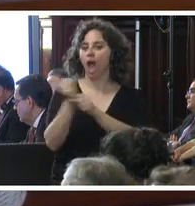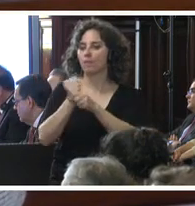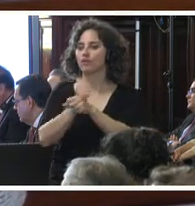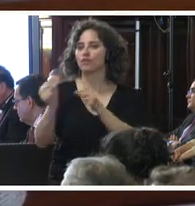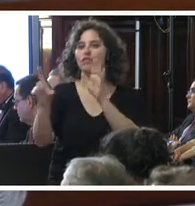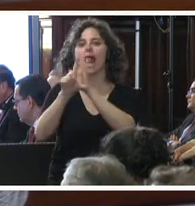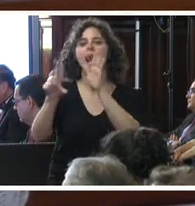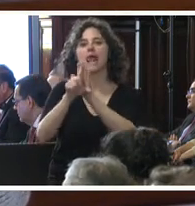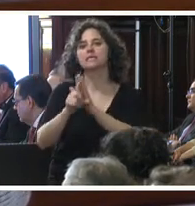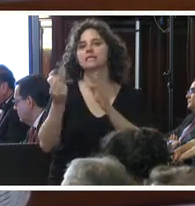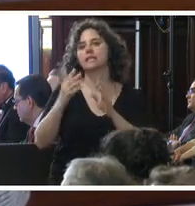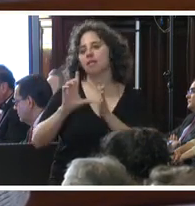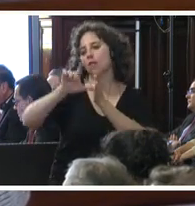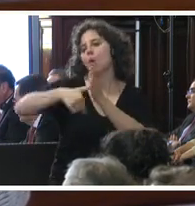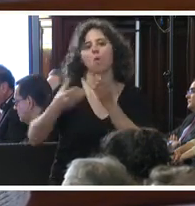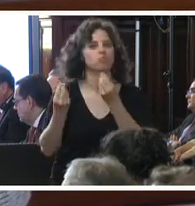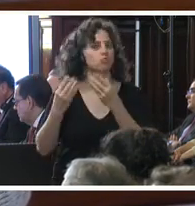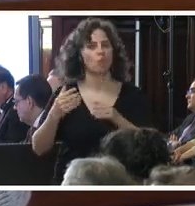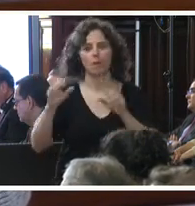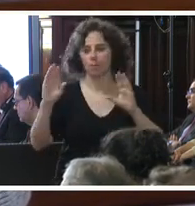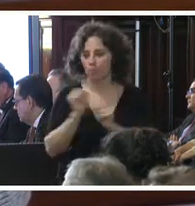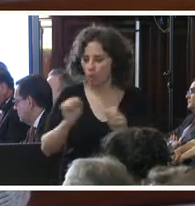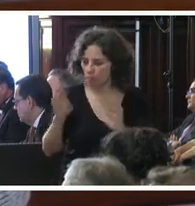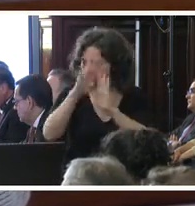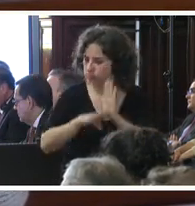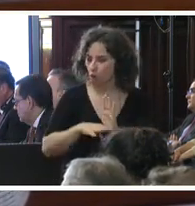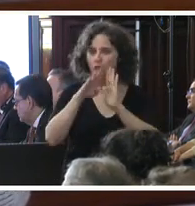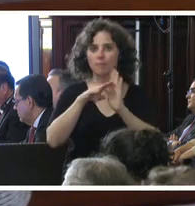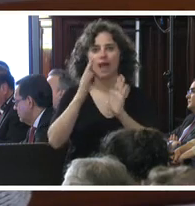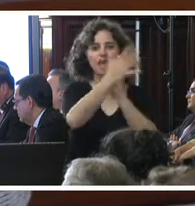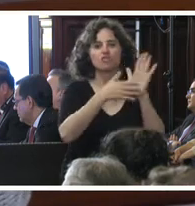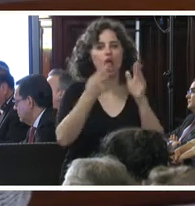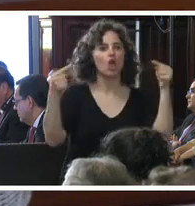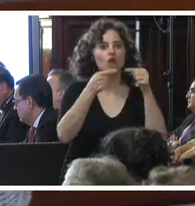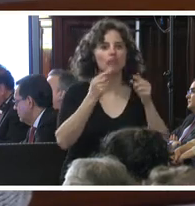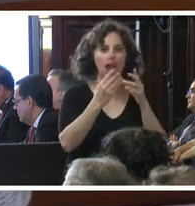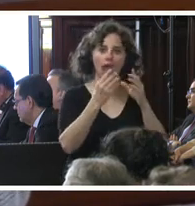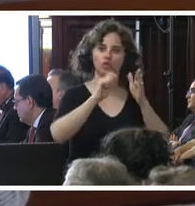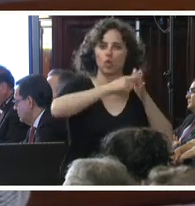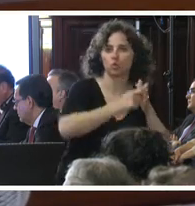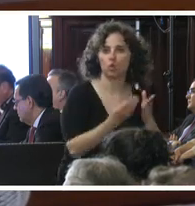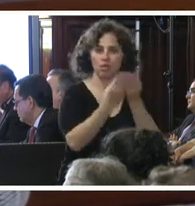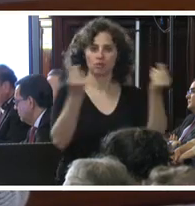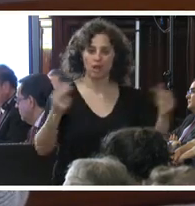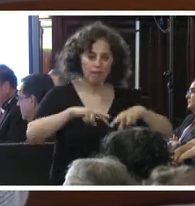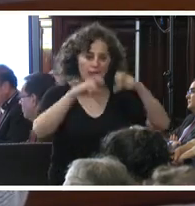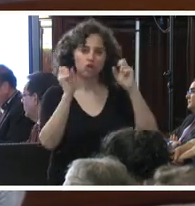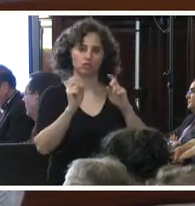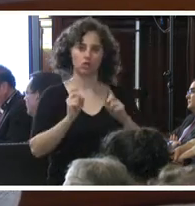aprobación de las leyes, que se tardó mucho tiempo para generar el Programa Nacional contra la Tortura, contra la Desaparición y el Diagnóstico.